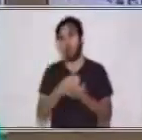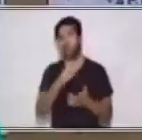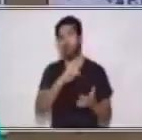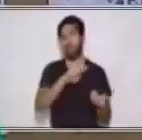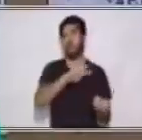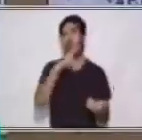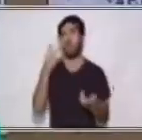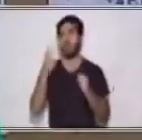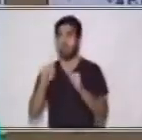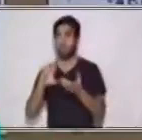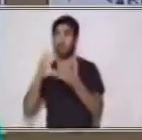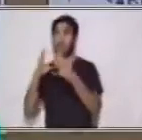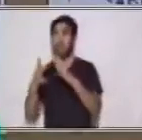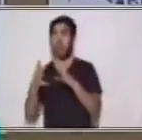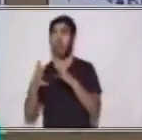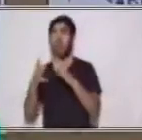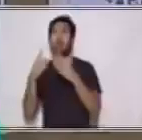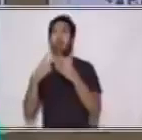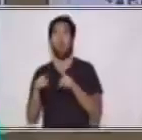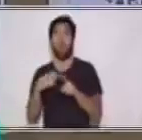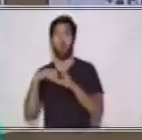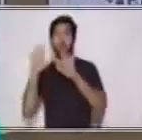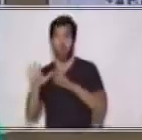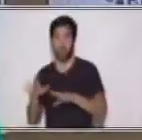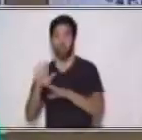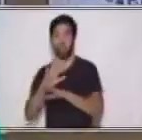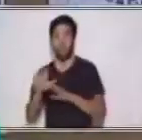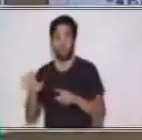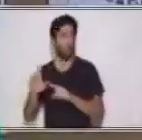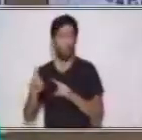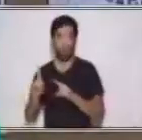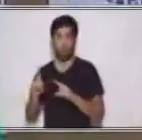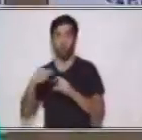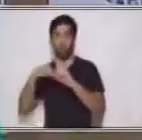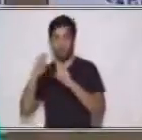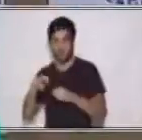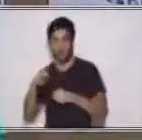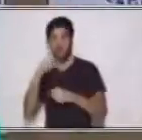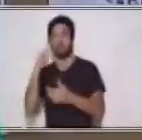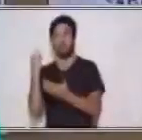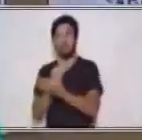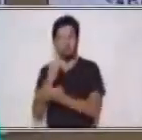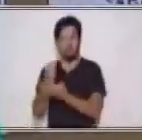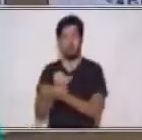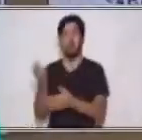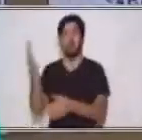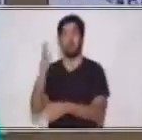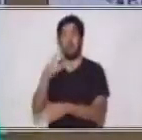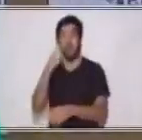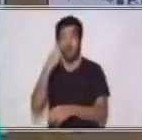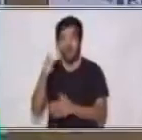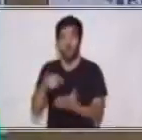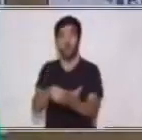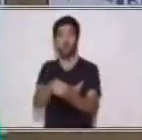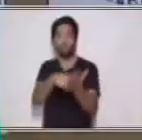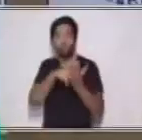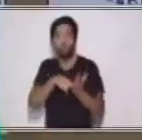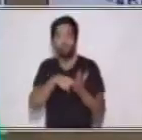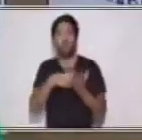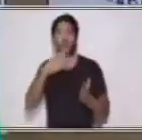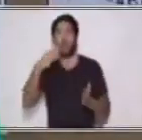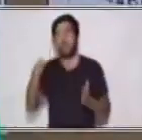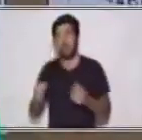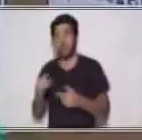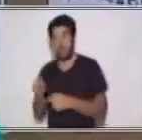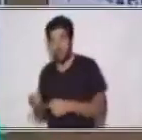opinión, pero no me puedo quedar ahí. Si yo pienso que la Tierra no es plana, entonces, ¿por qué? Ya tengo que irme